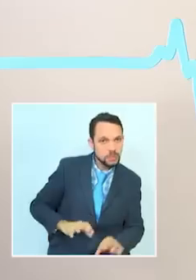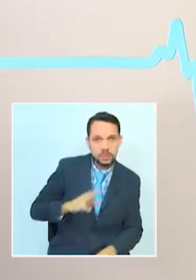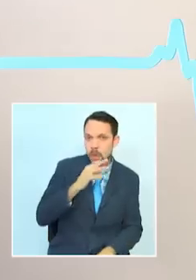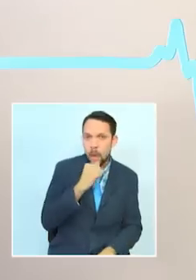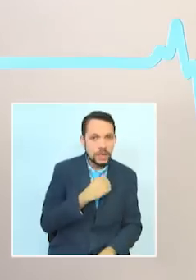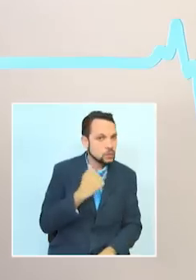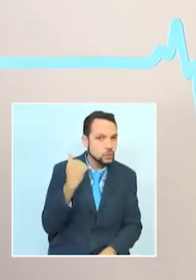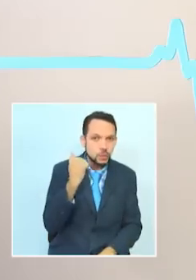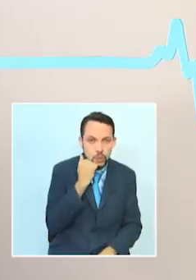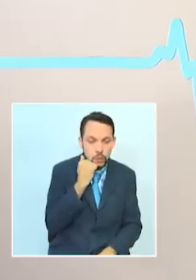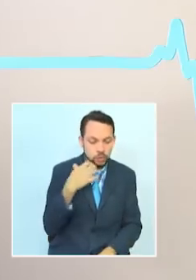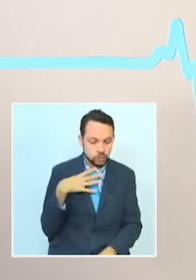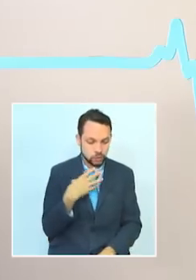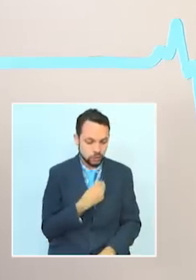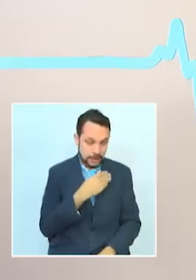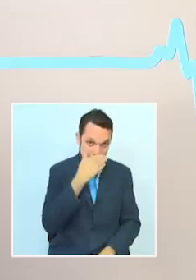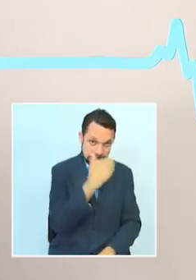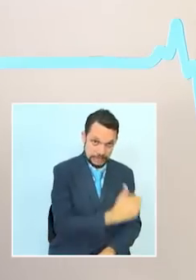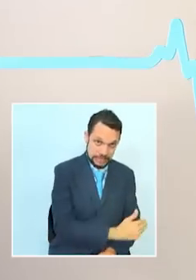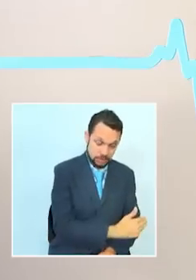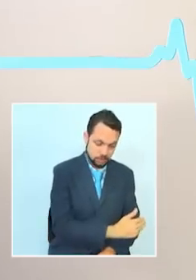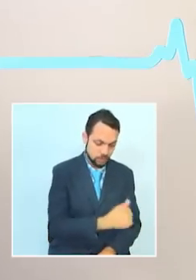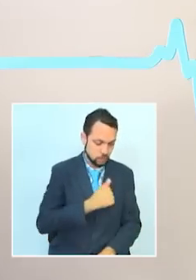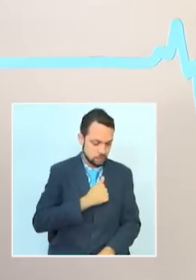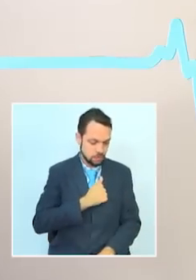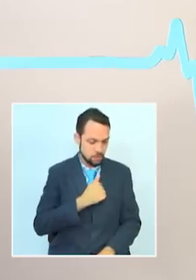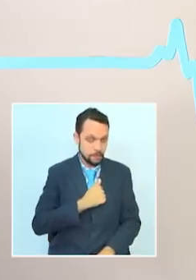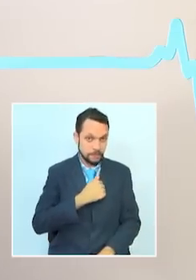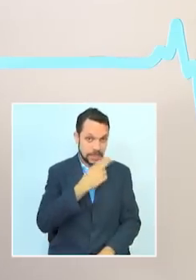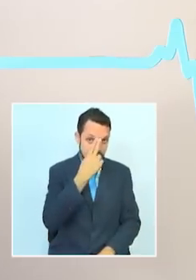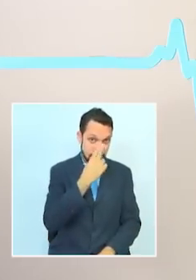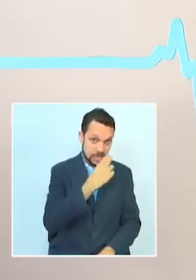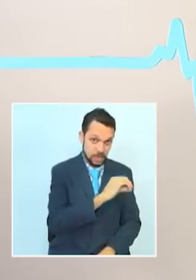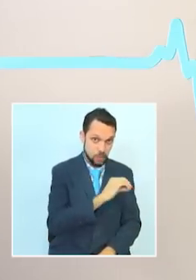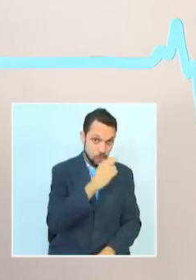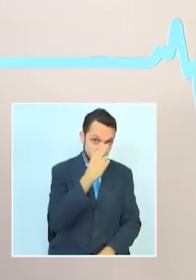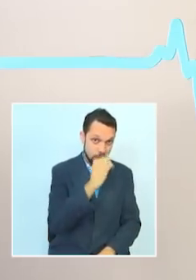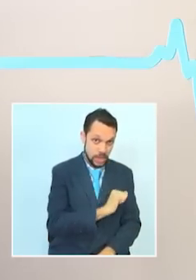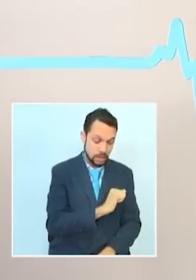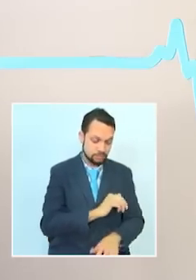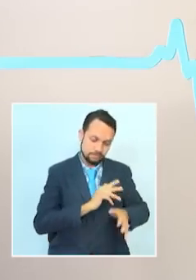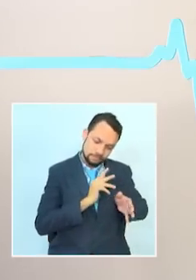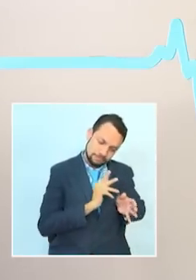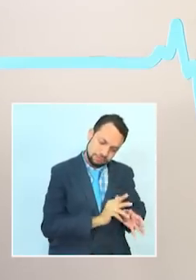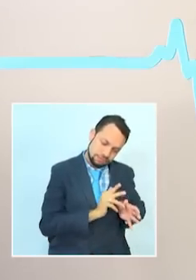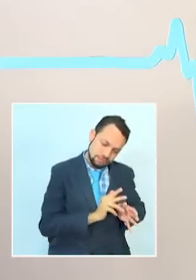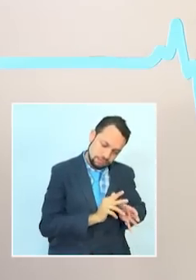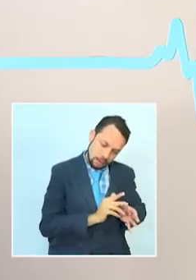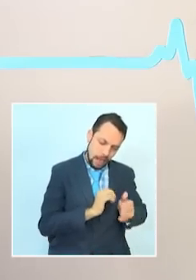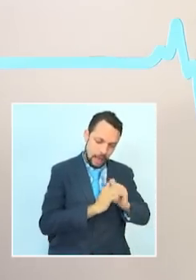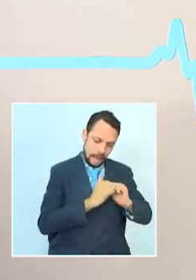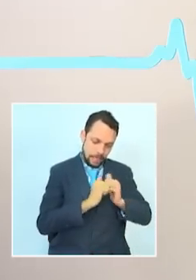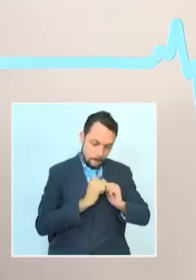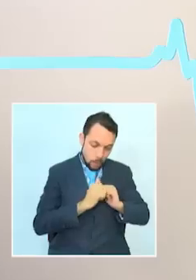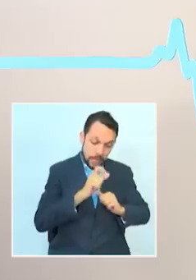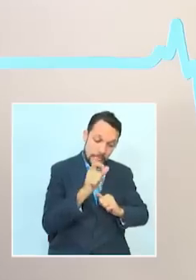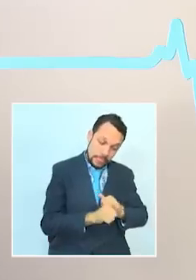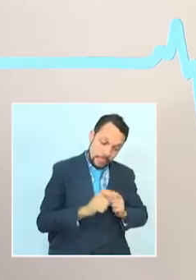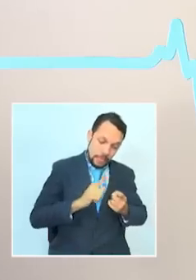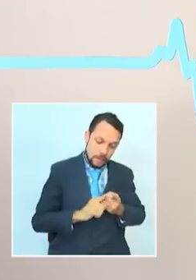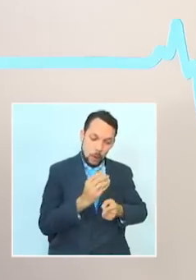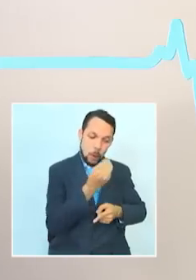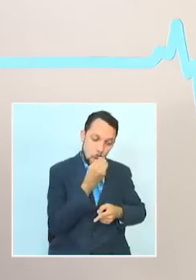educo a mi niño o al joven con una correcta alimentación con la actividad física con la